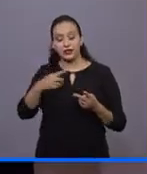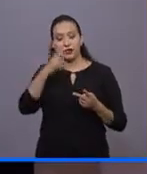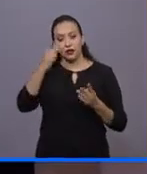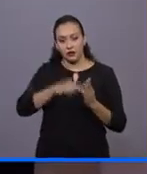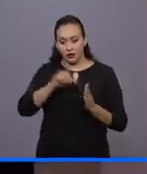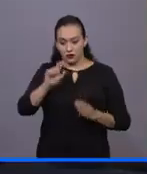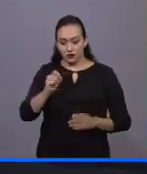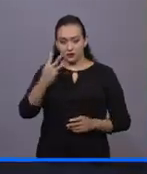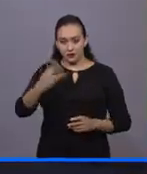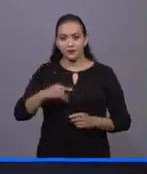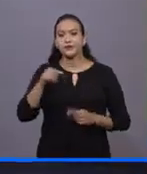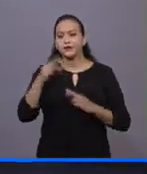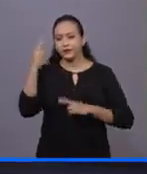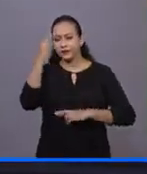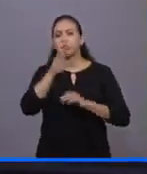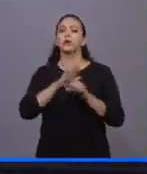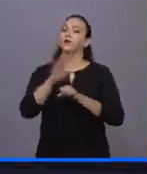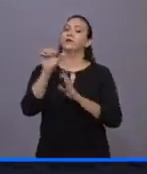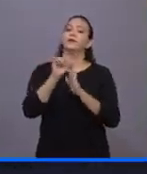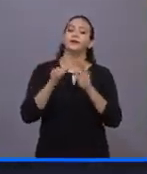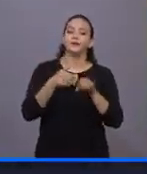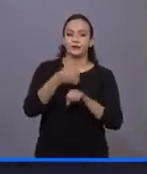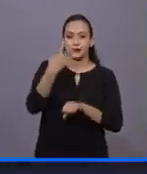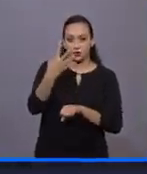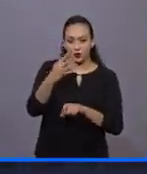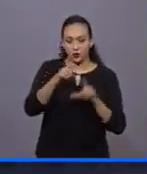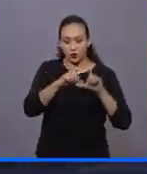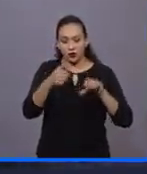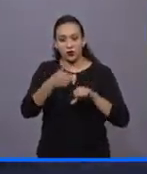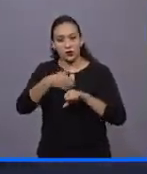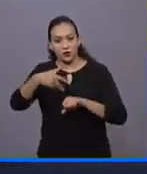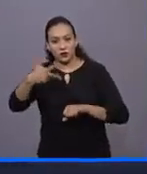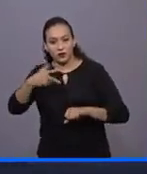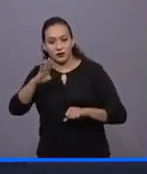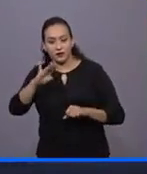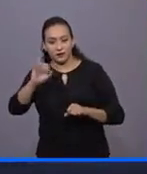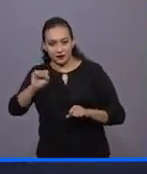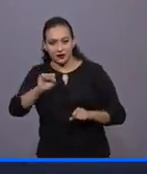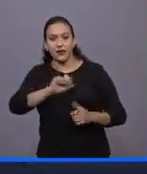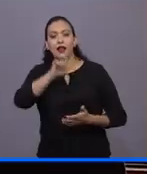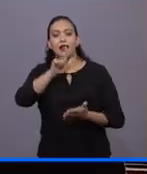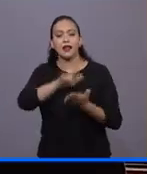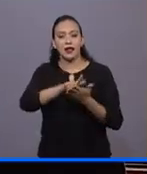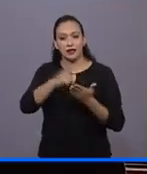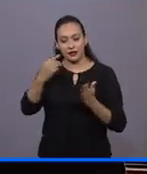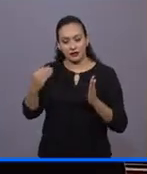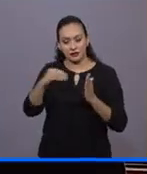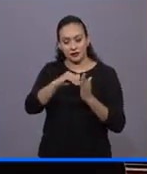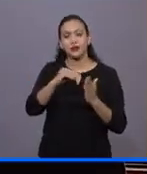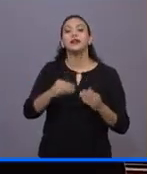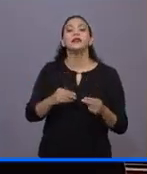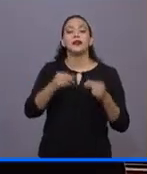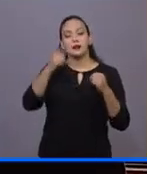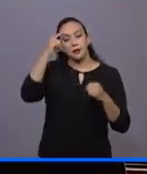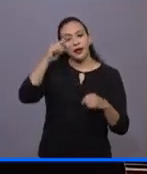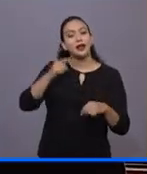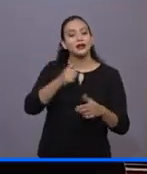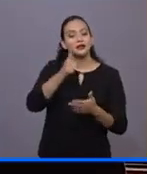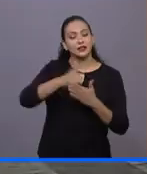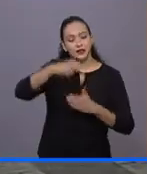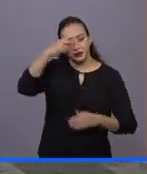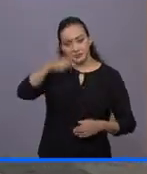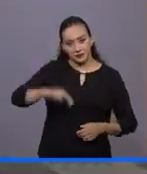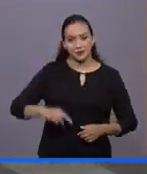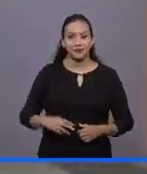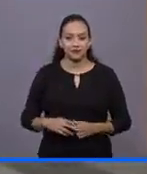255-2023, en la que invalidó el artículo 4, fracción 13ª bis, de la Ley de Establecimientos Mercantiles de la Ciudad de